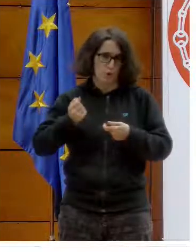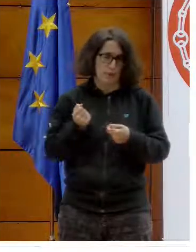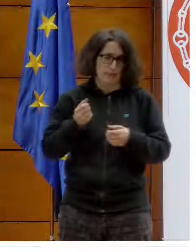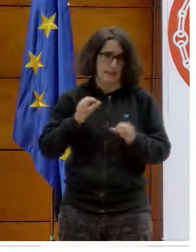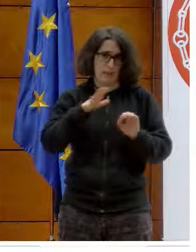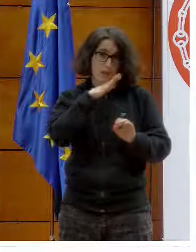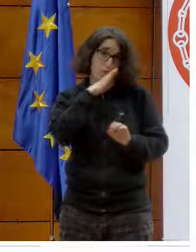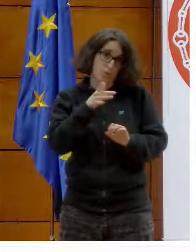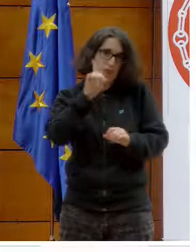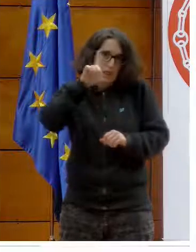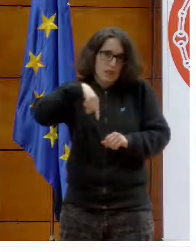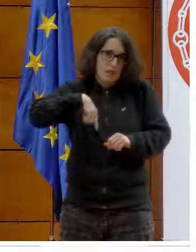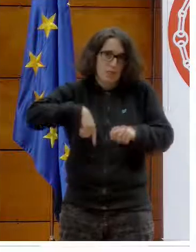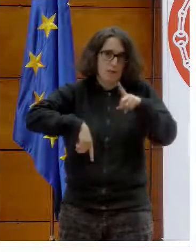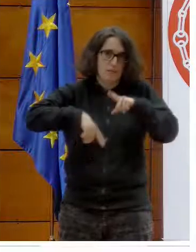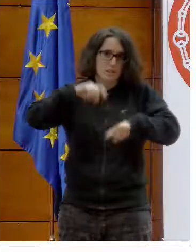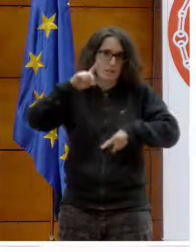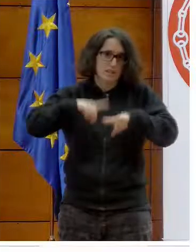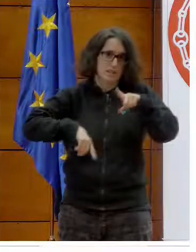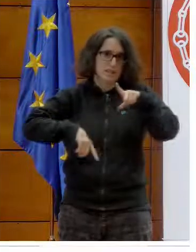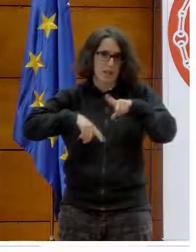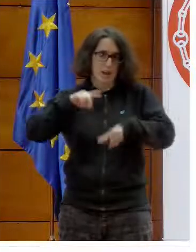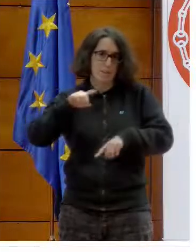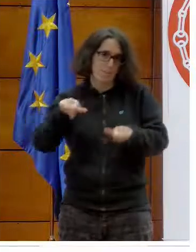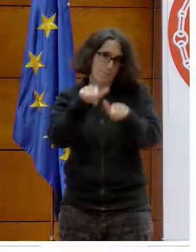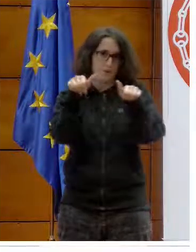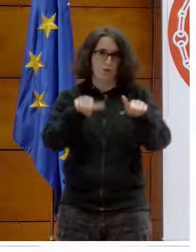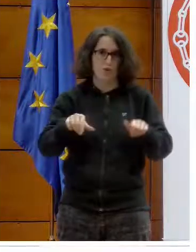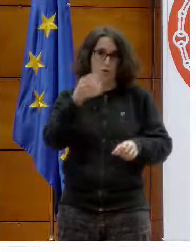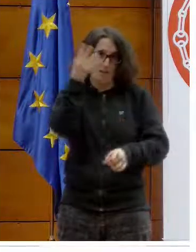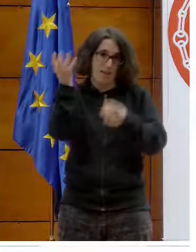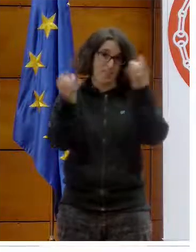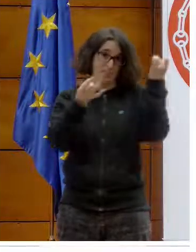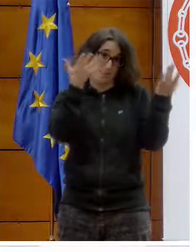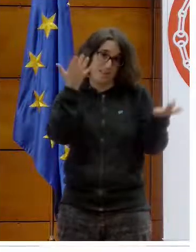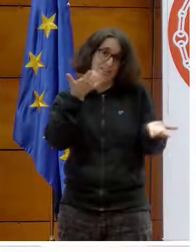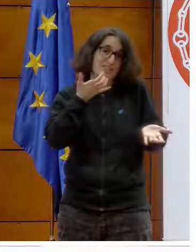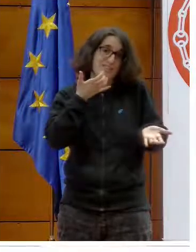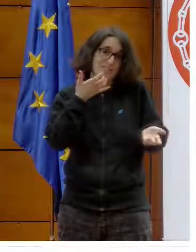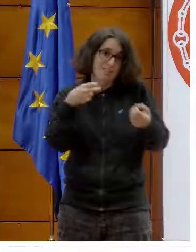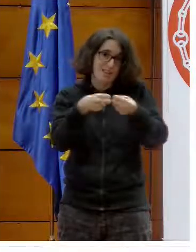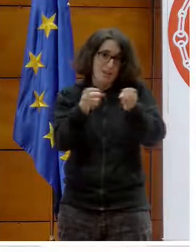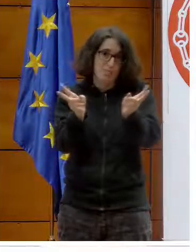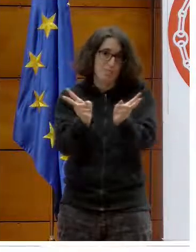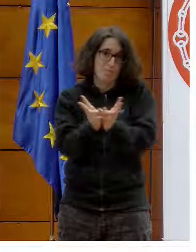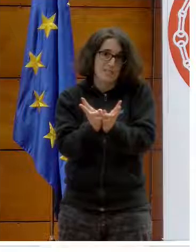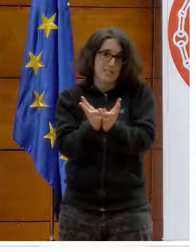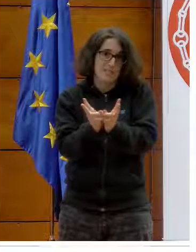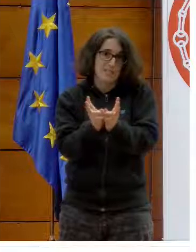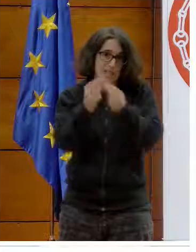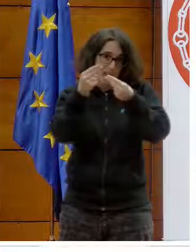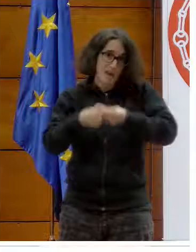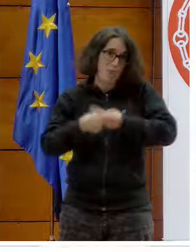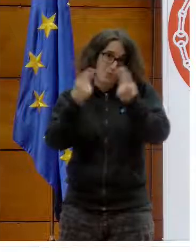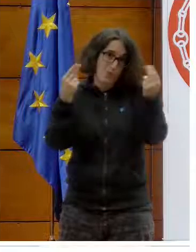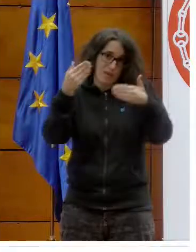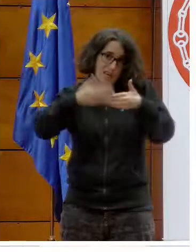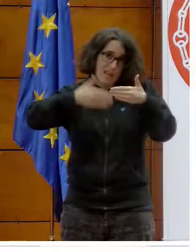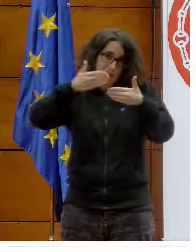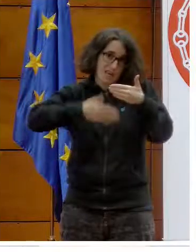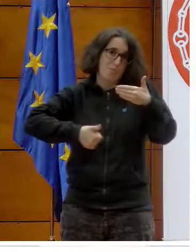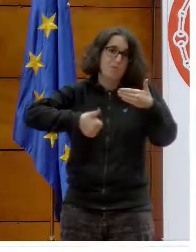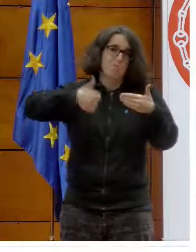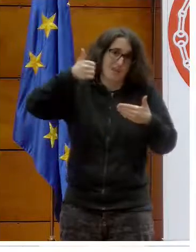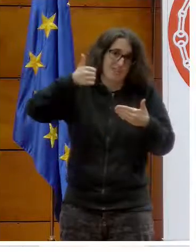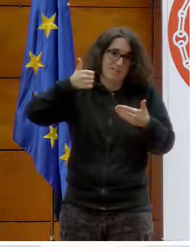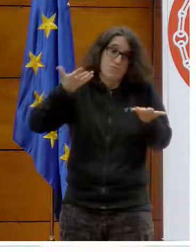dependerá también del lugar donde desarrollemos la actividad. Quizás en piscinas públicas estamos más limitados a este nivel, pero bueno, dependerá mucho de